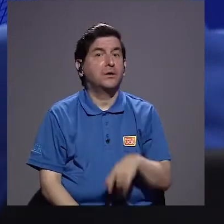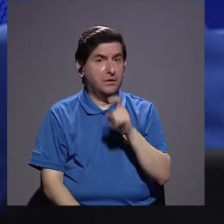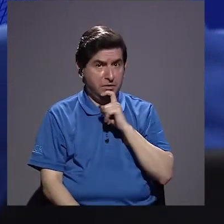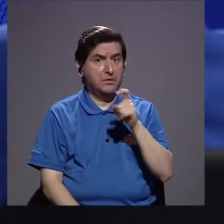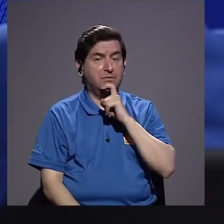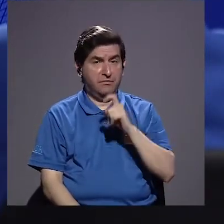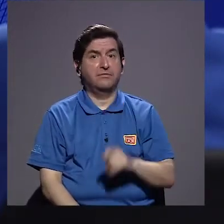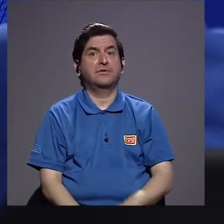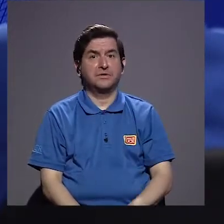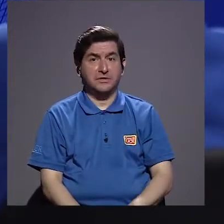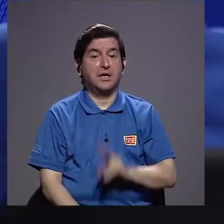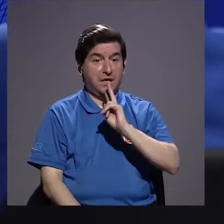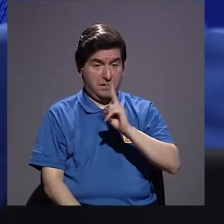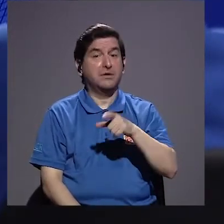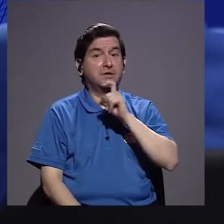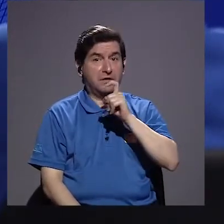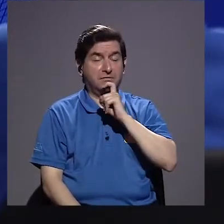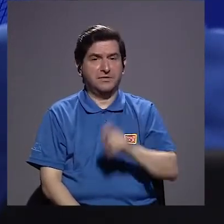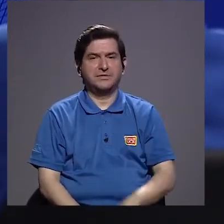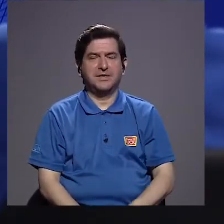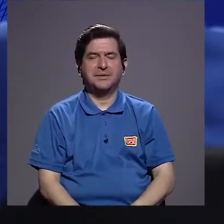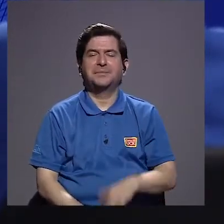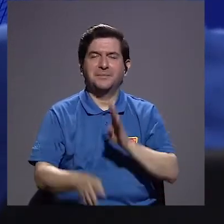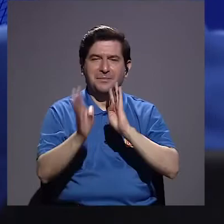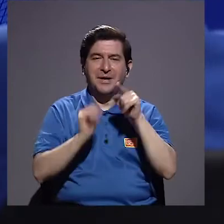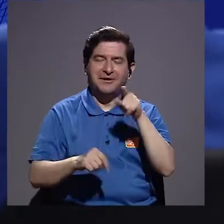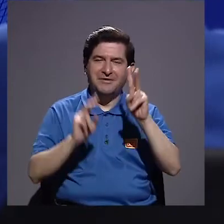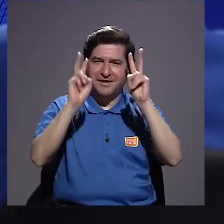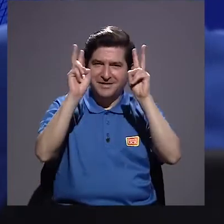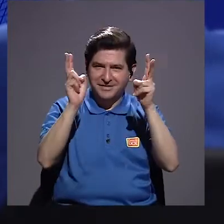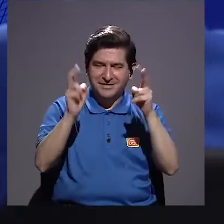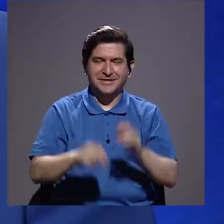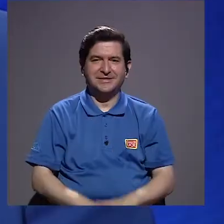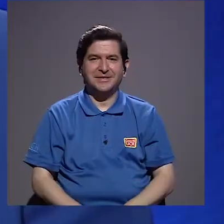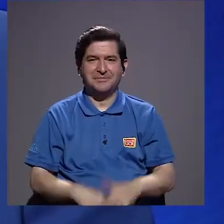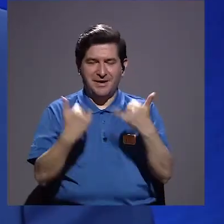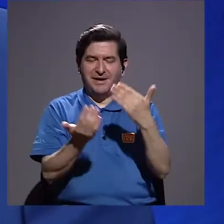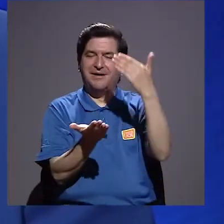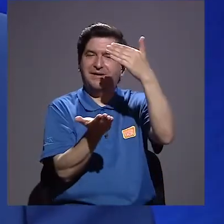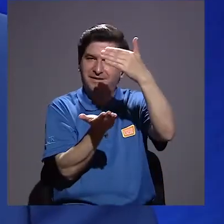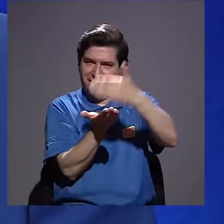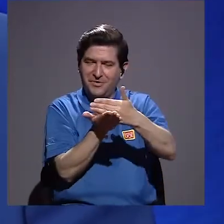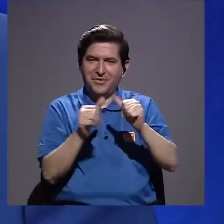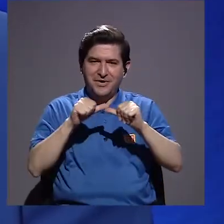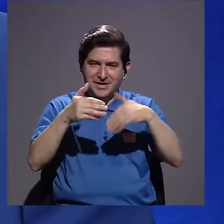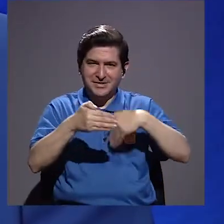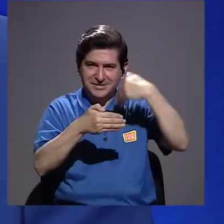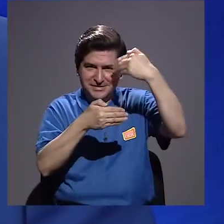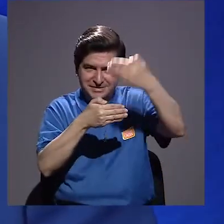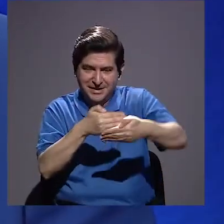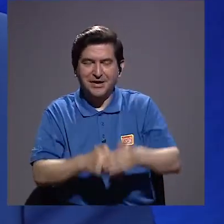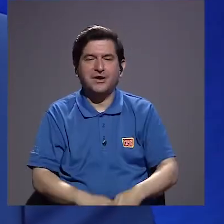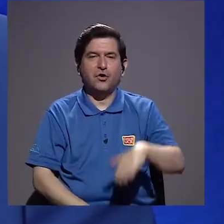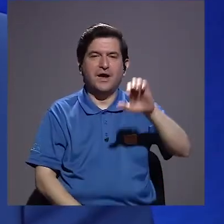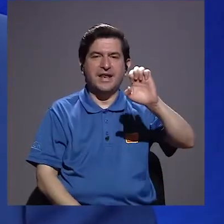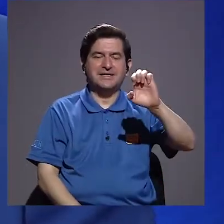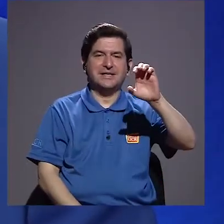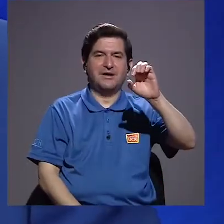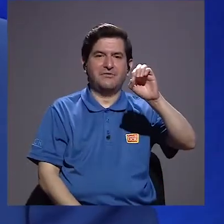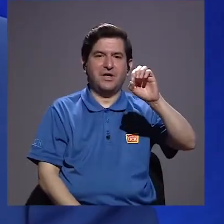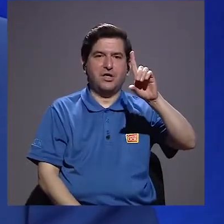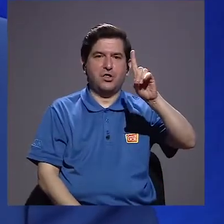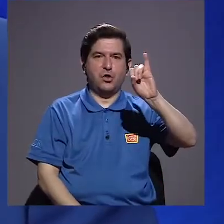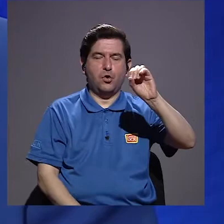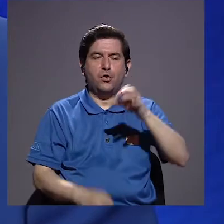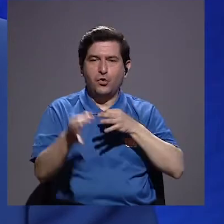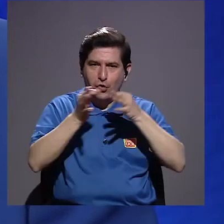nos va a costar mucho. Y efectivamente costó. Y para conversar sobre eso vamos a hacer una pausa y regresaremos con doña Elizabeth Odio